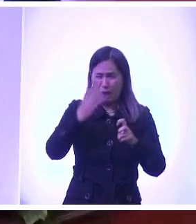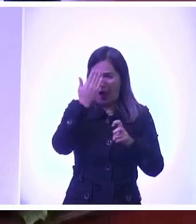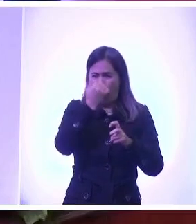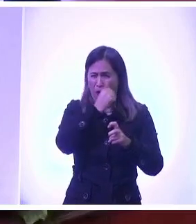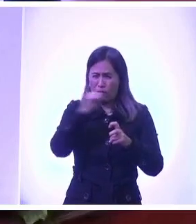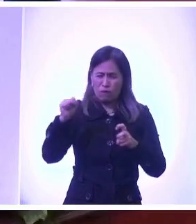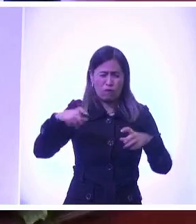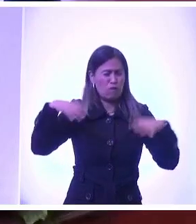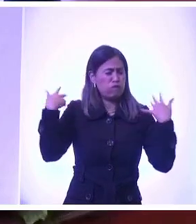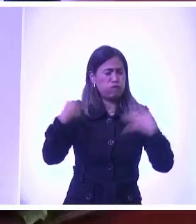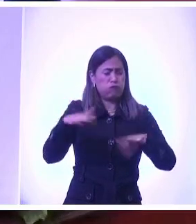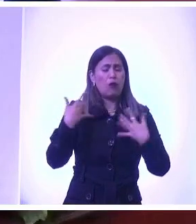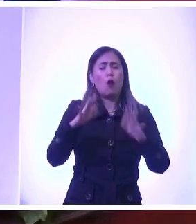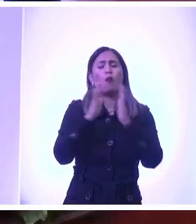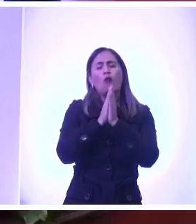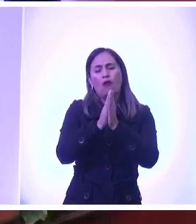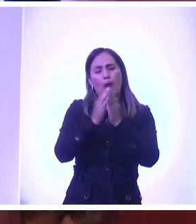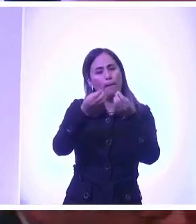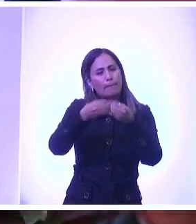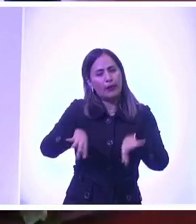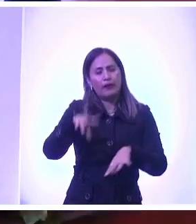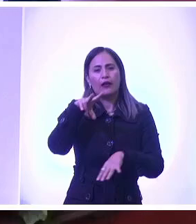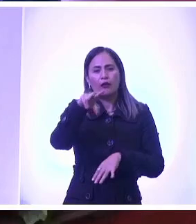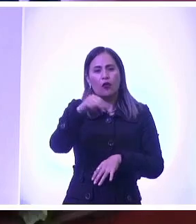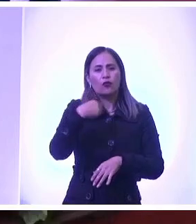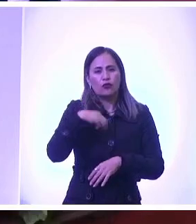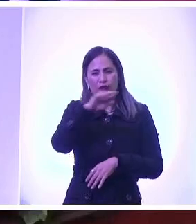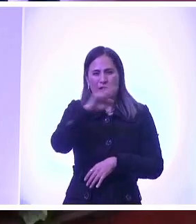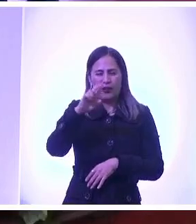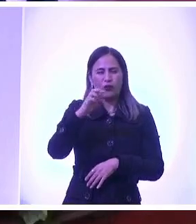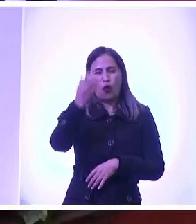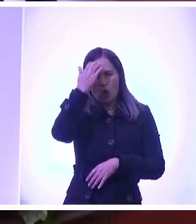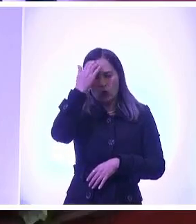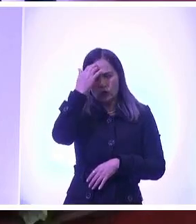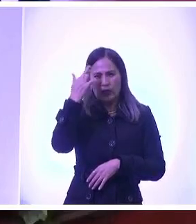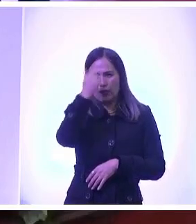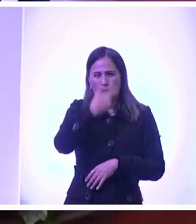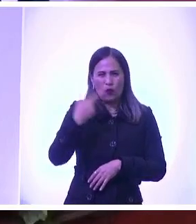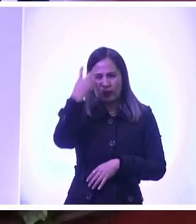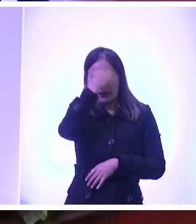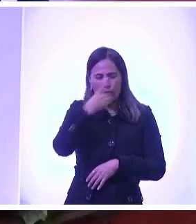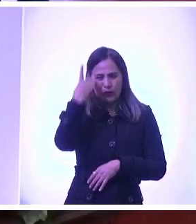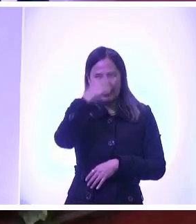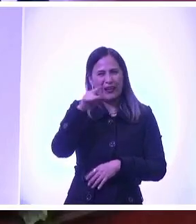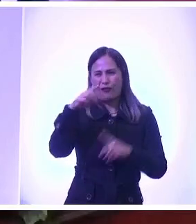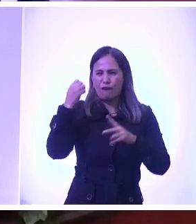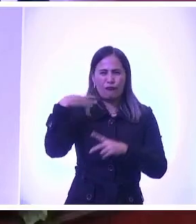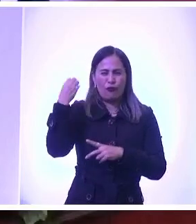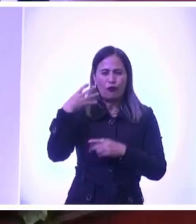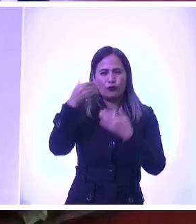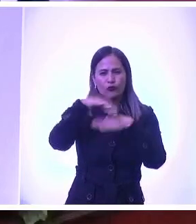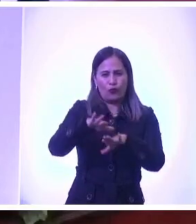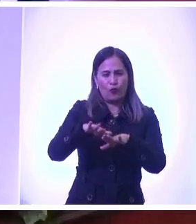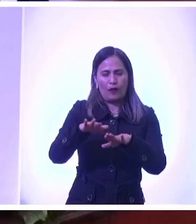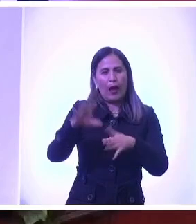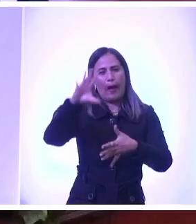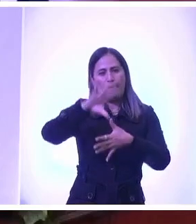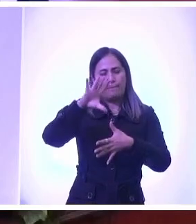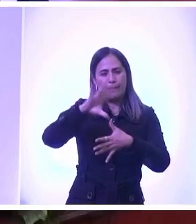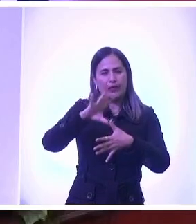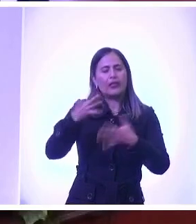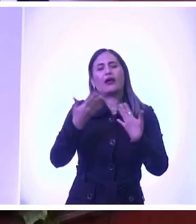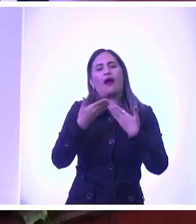tuve la oportunidad de conocerlo en la República Dominicana en un foro de América abierta Y seguramente ahora vamos a volver a